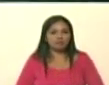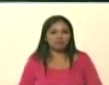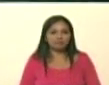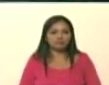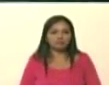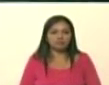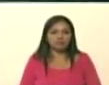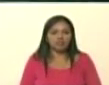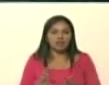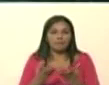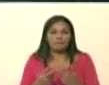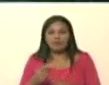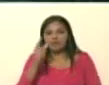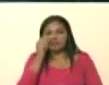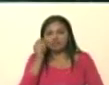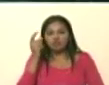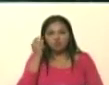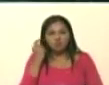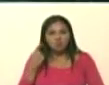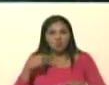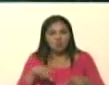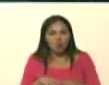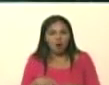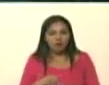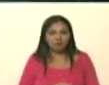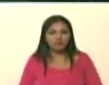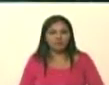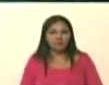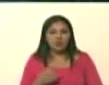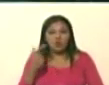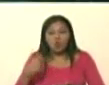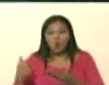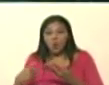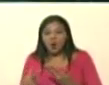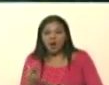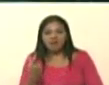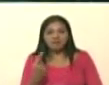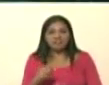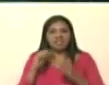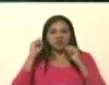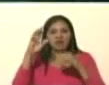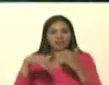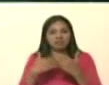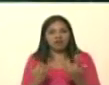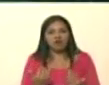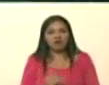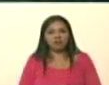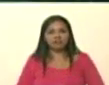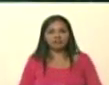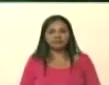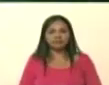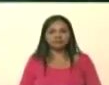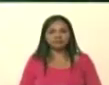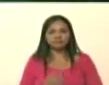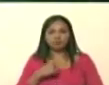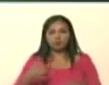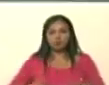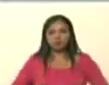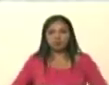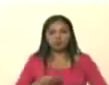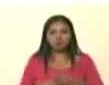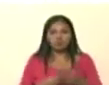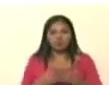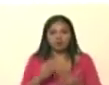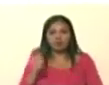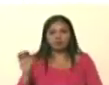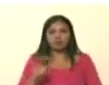empresarios hay muchas cosas que faltan todavía por lograr pero el esfuerzo que se está haciendo en el país